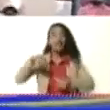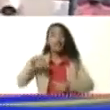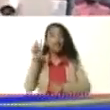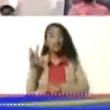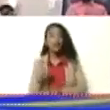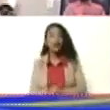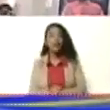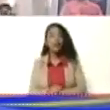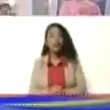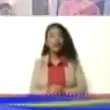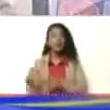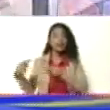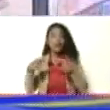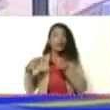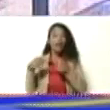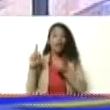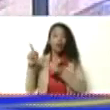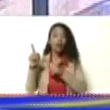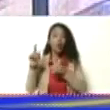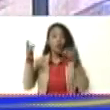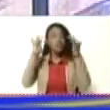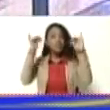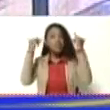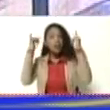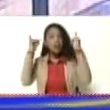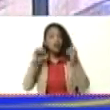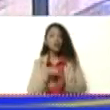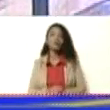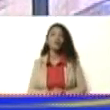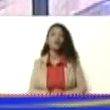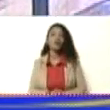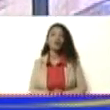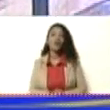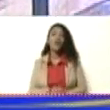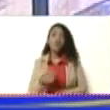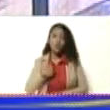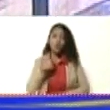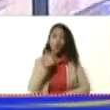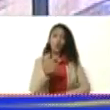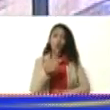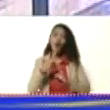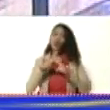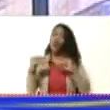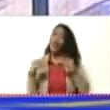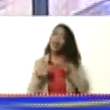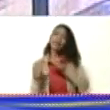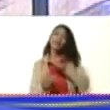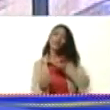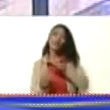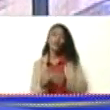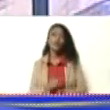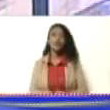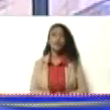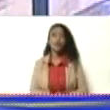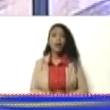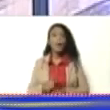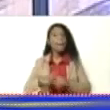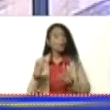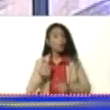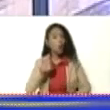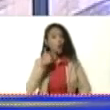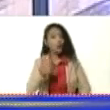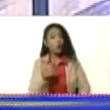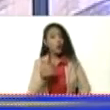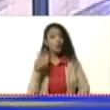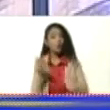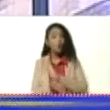batalla, en su conmemoración, y se lo digo a todas las instituciones, pero se lo digo sobre todo